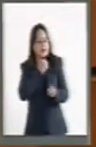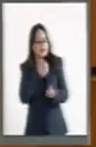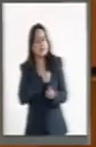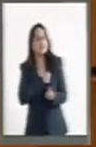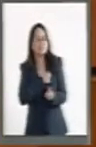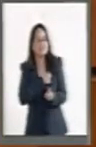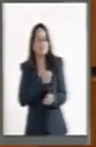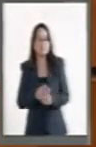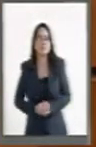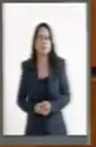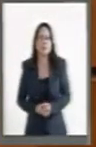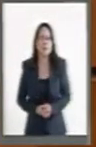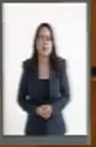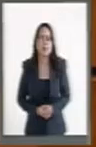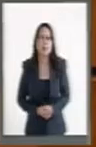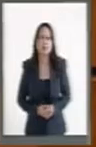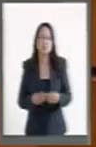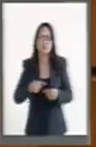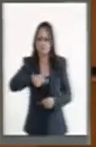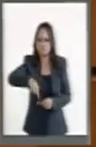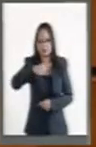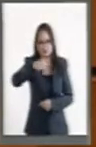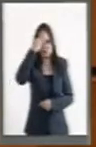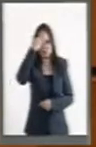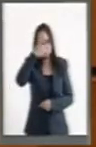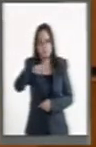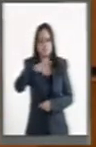salud. Como ustedes saben,